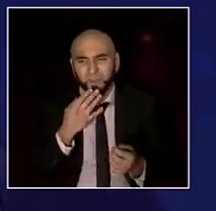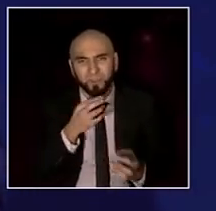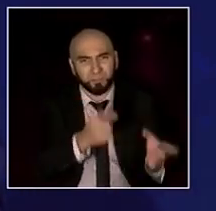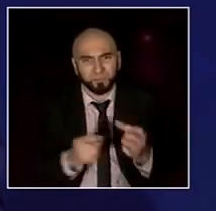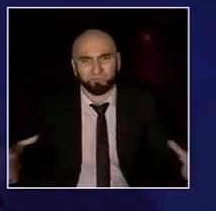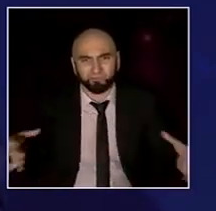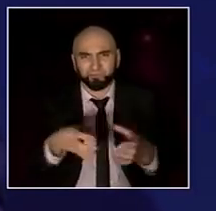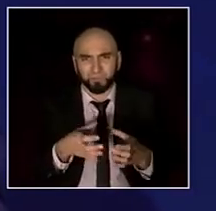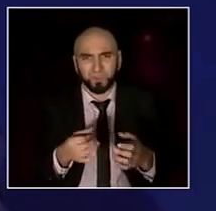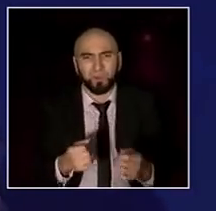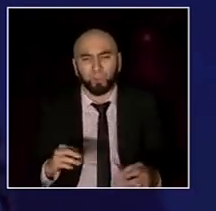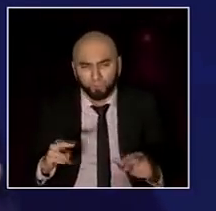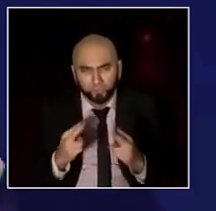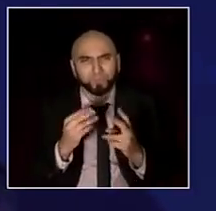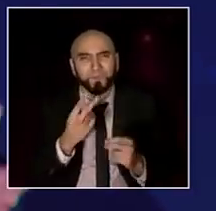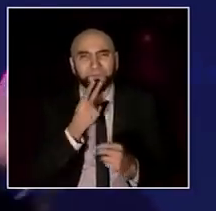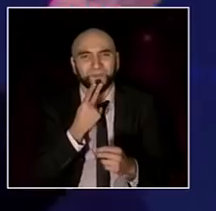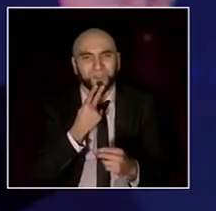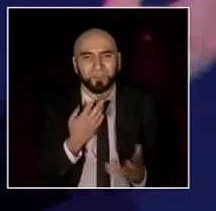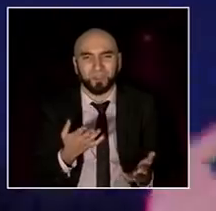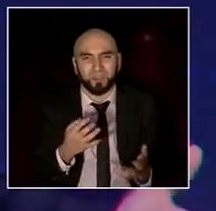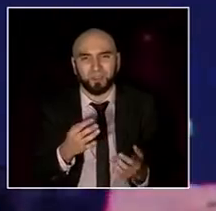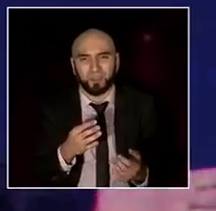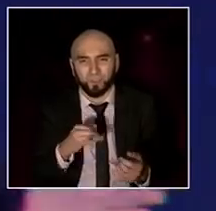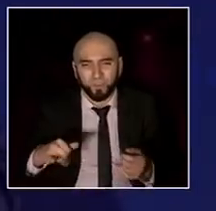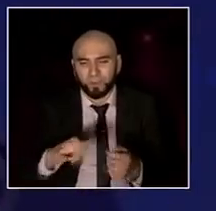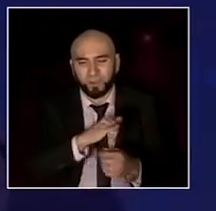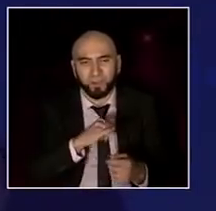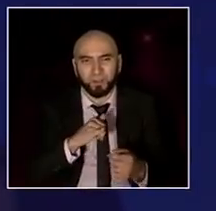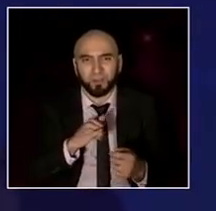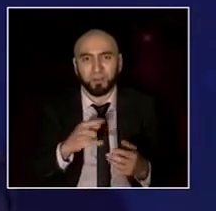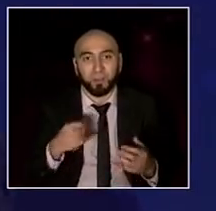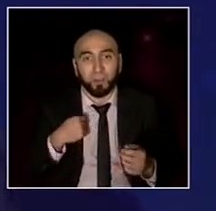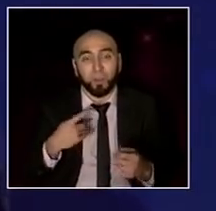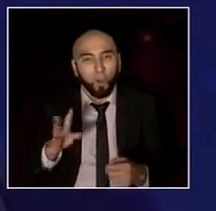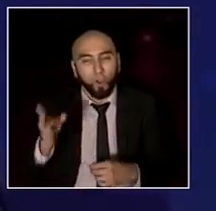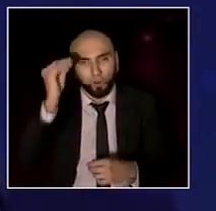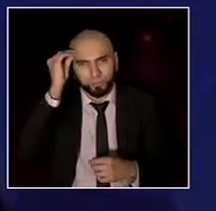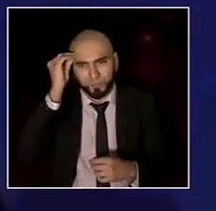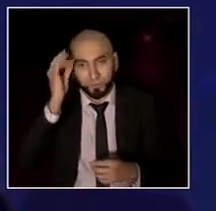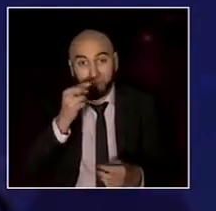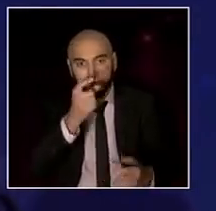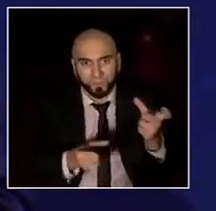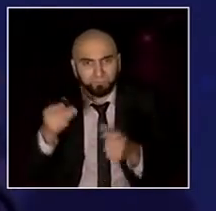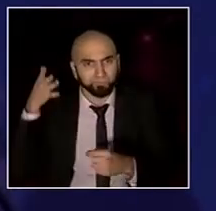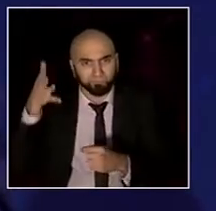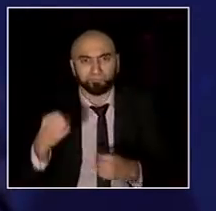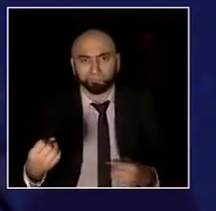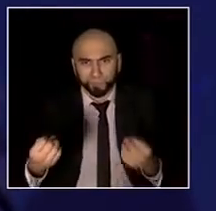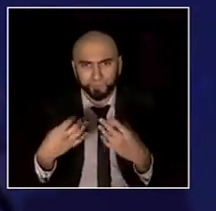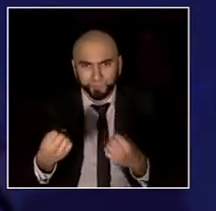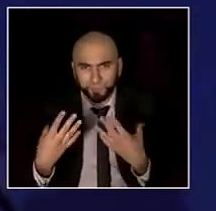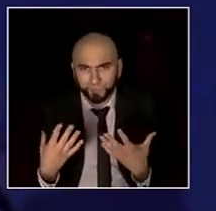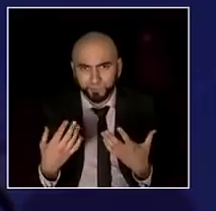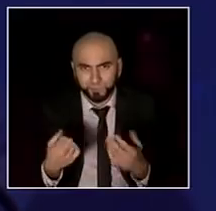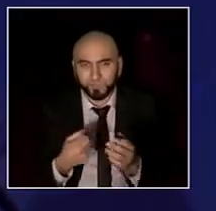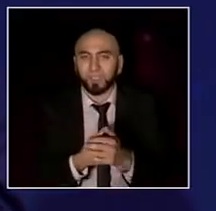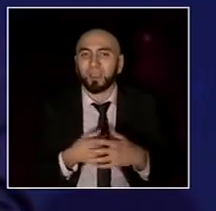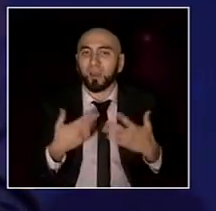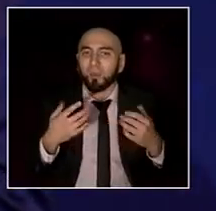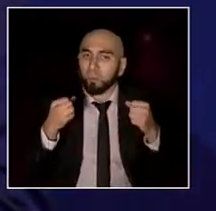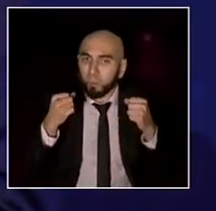común. Los avances, los conocimientos que acá nos van a presentar y que están acumulándose en el mundo y la tecnología probablemente